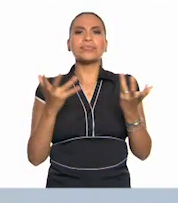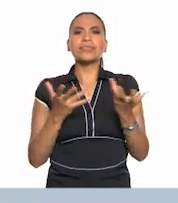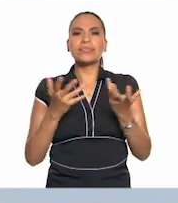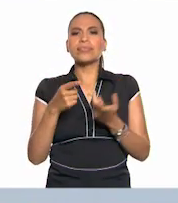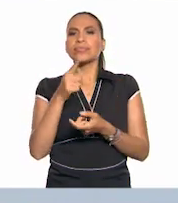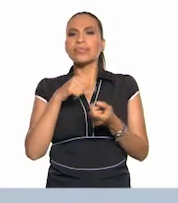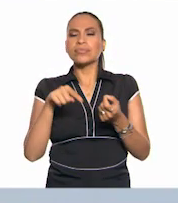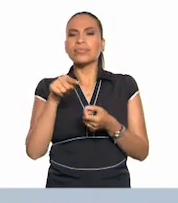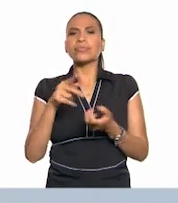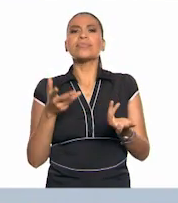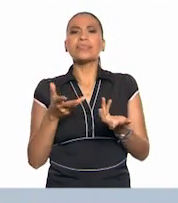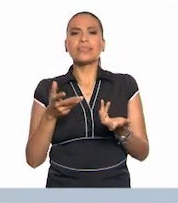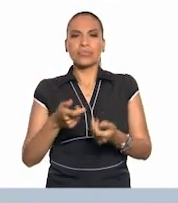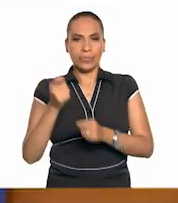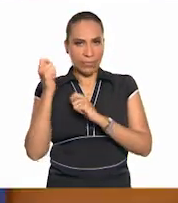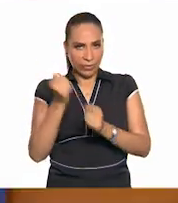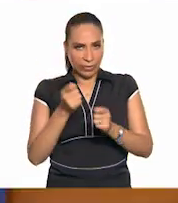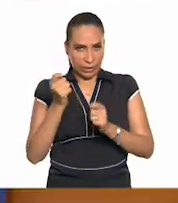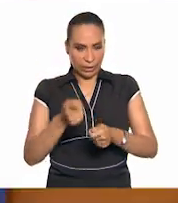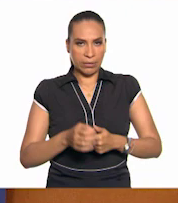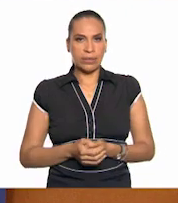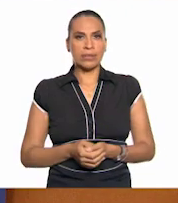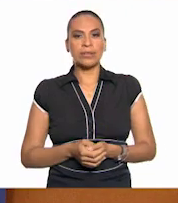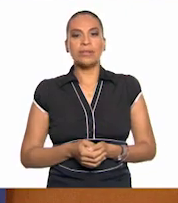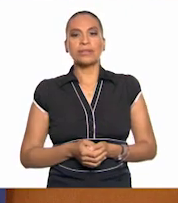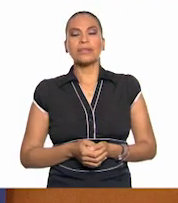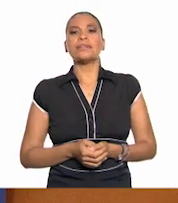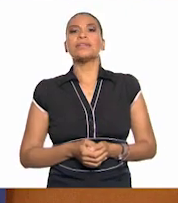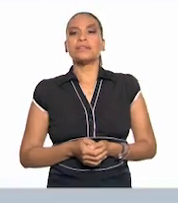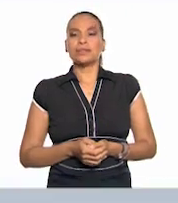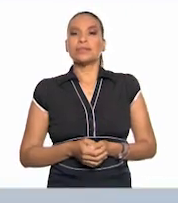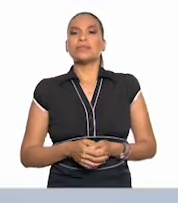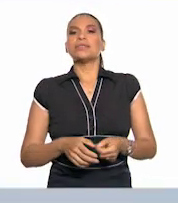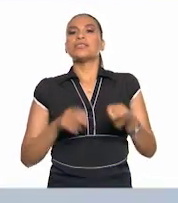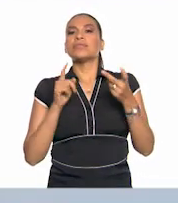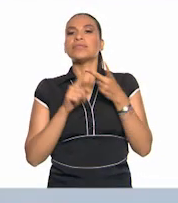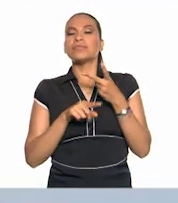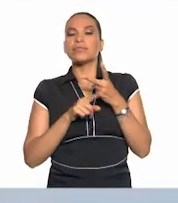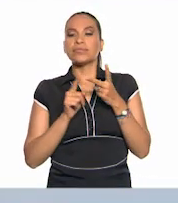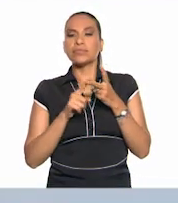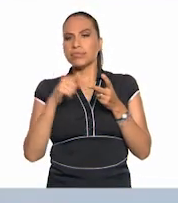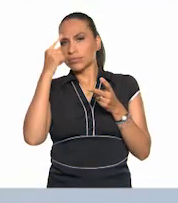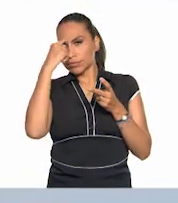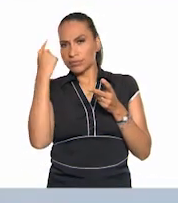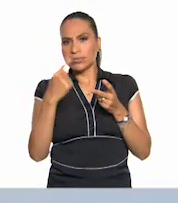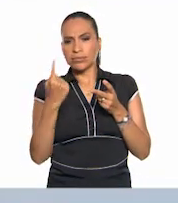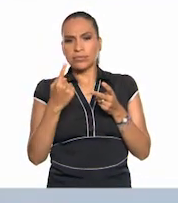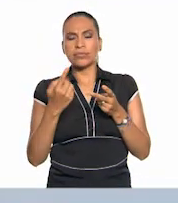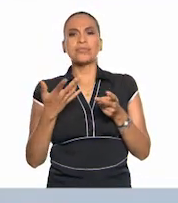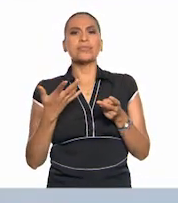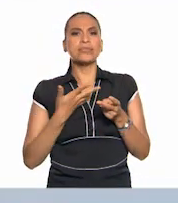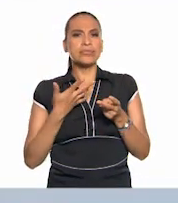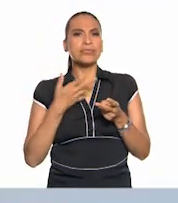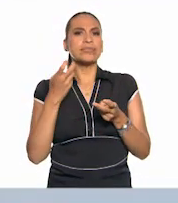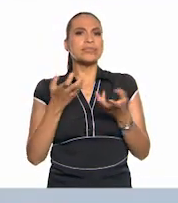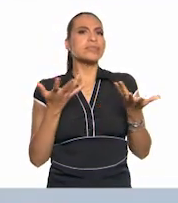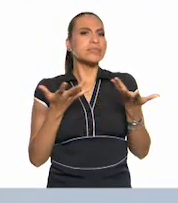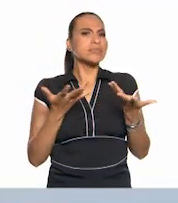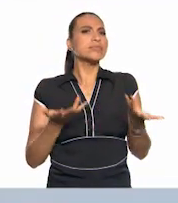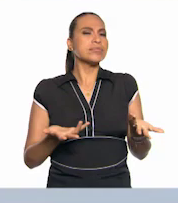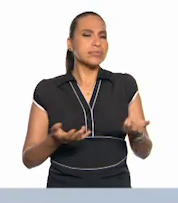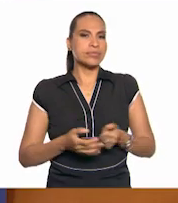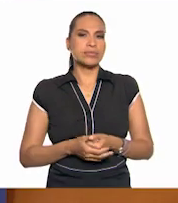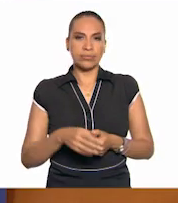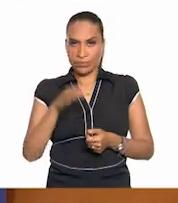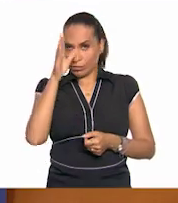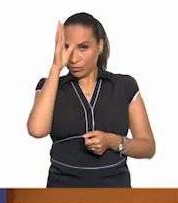hechas las piñatas? Ah. Y la segunda, ¿para qué están hechas?